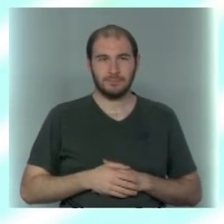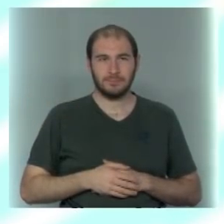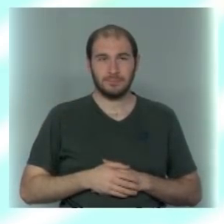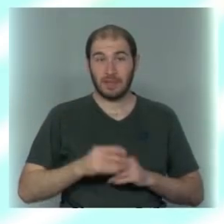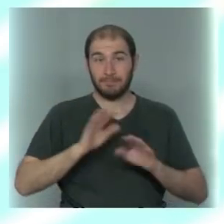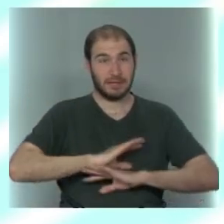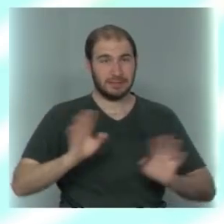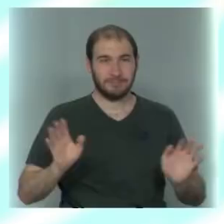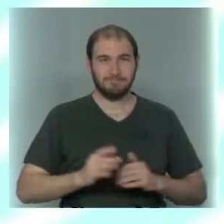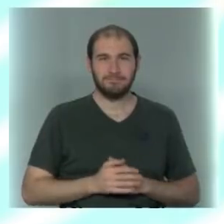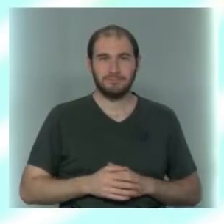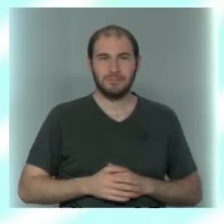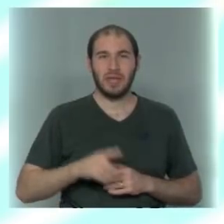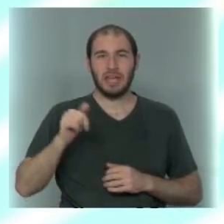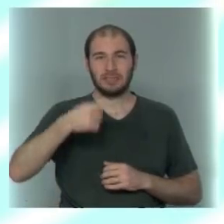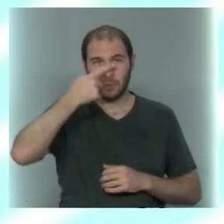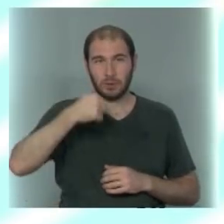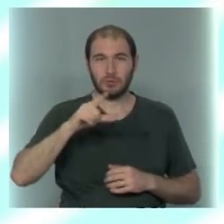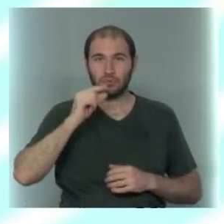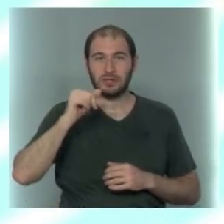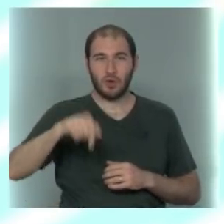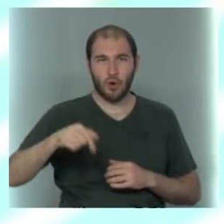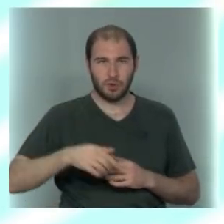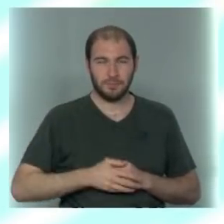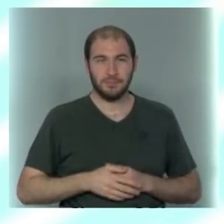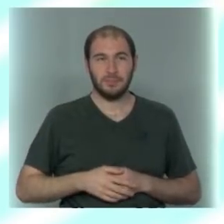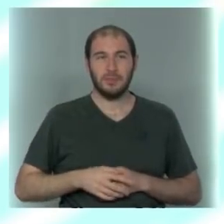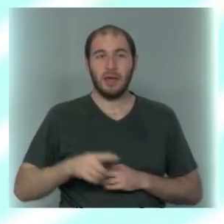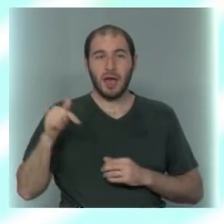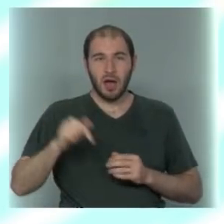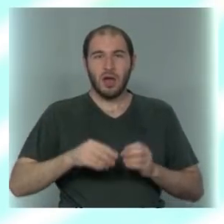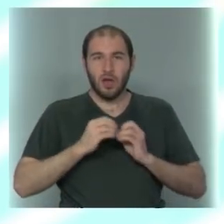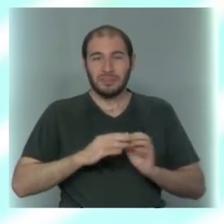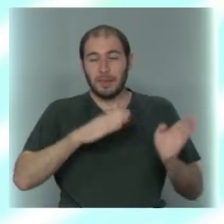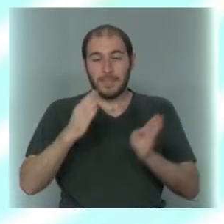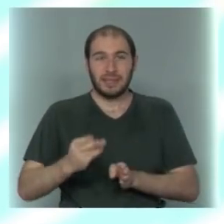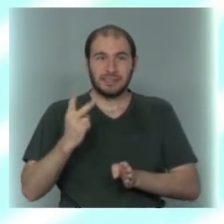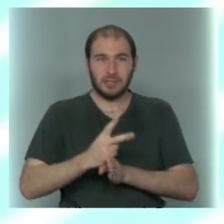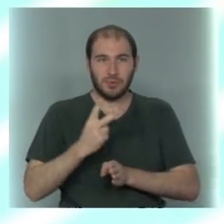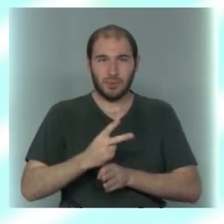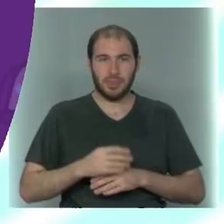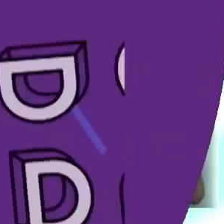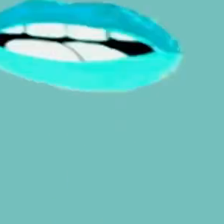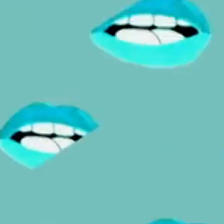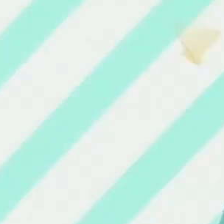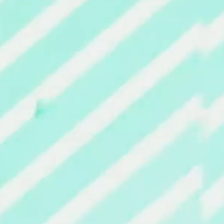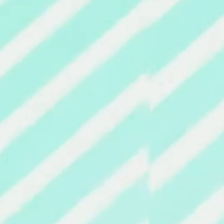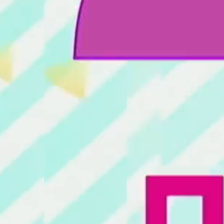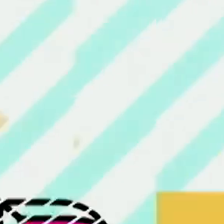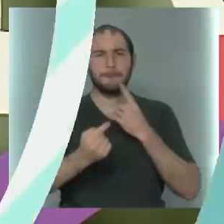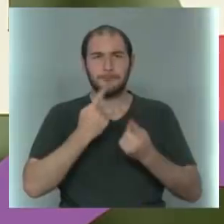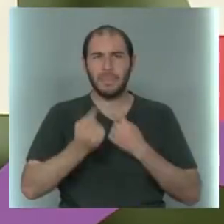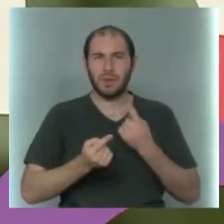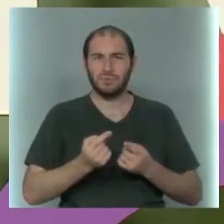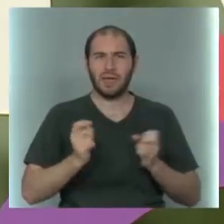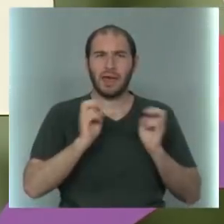¿No tenemos más? Bueno, ese sería el último tuit del día de hoy y de esta manera abrimos el segundo bloque para preguntarles acerca